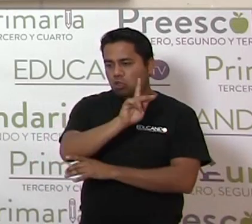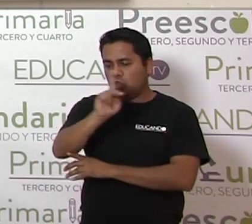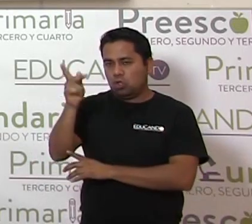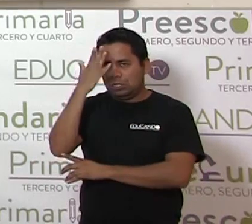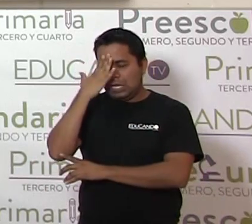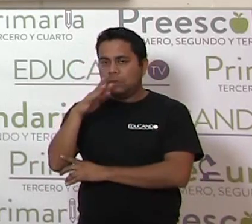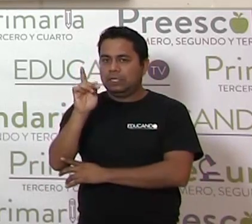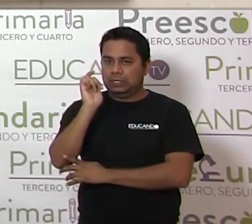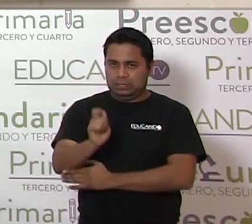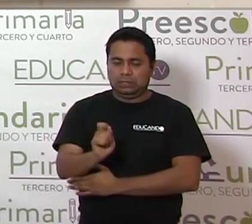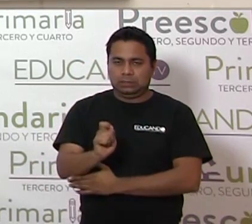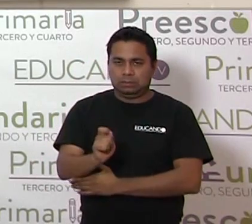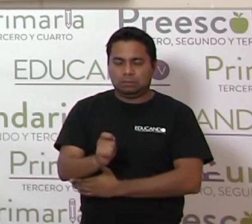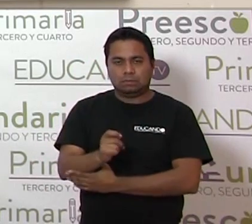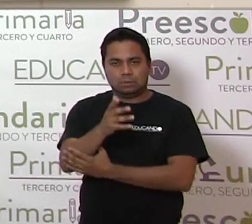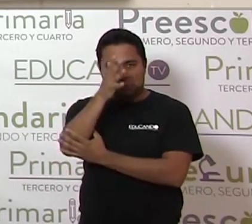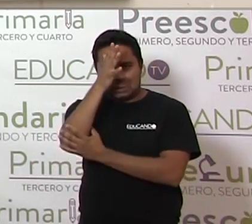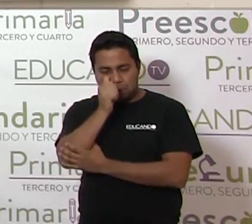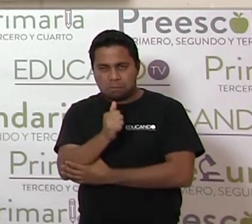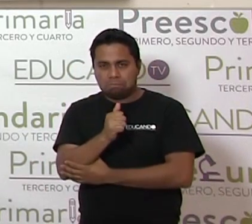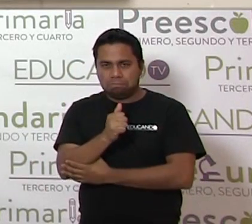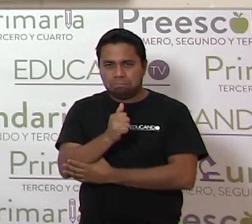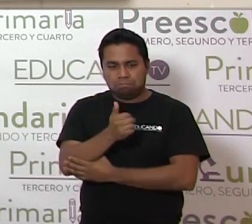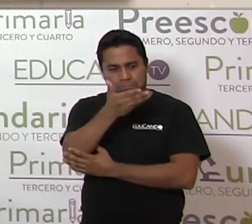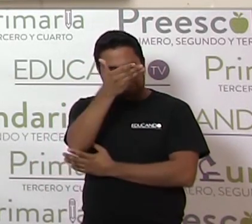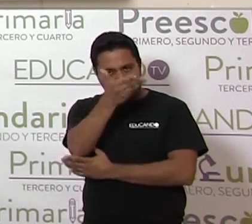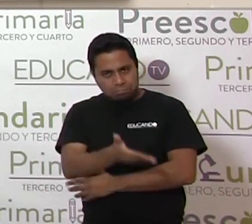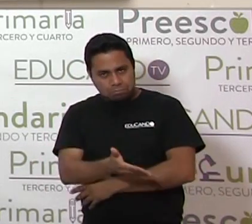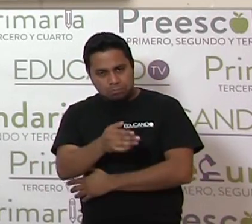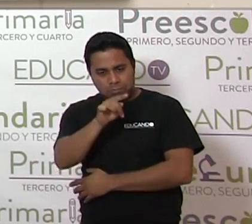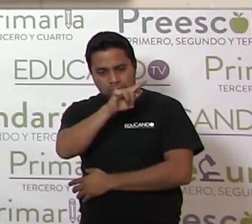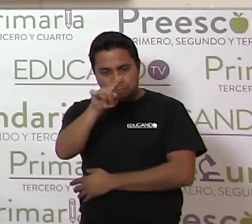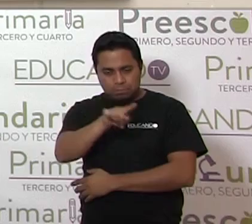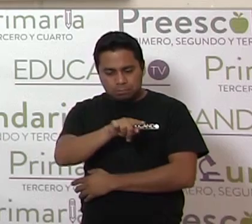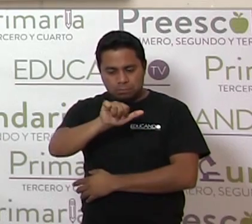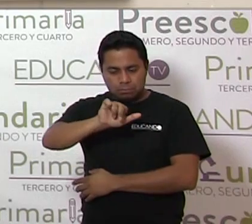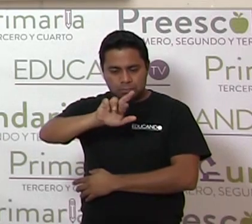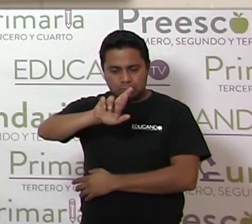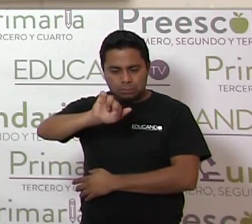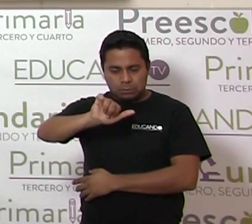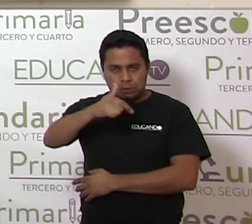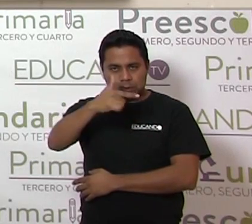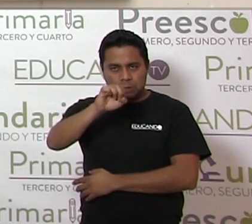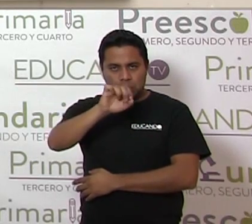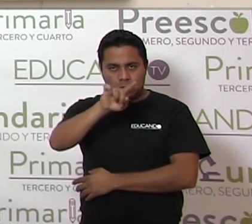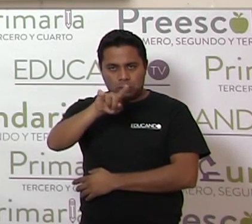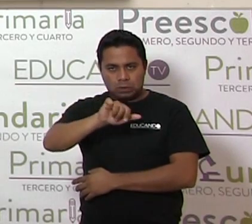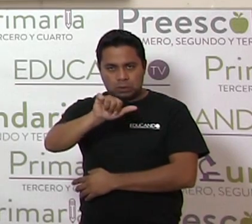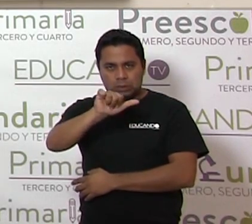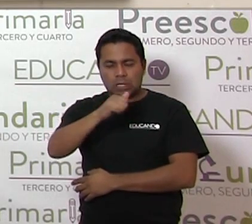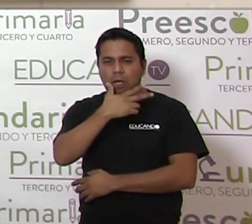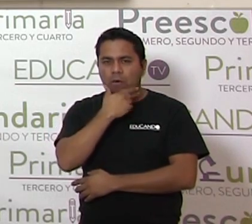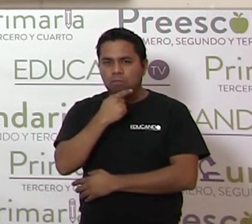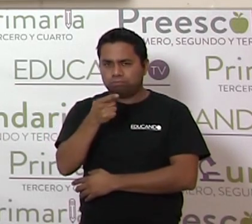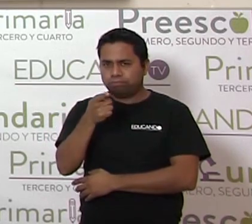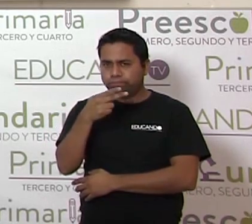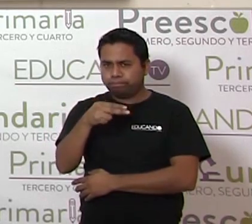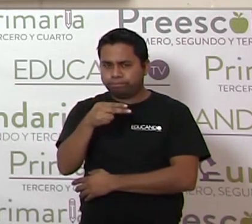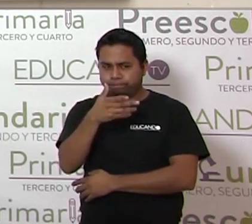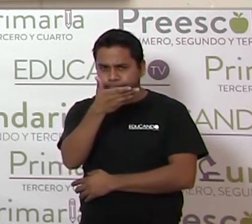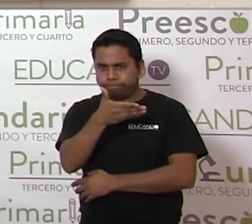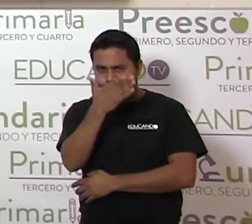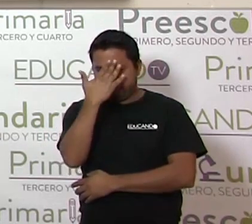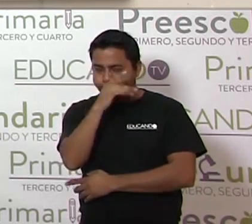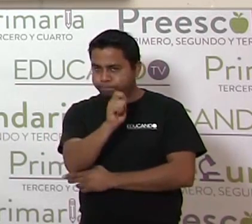conocemos. ¿Recuerdas a Ignacio Zaragoza? ¿Has escuchado ese nombre? Mucha